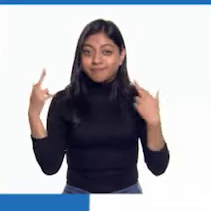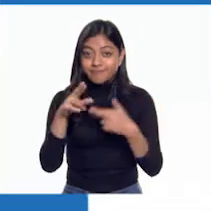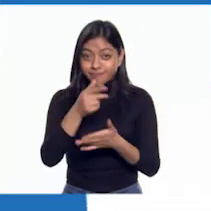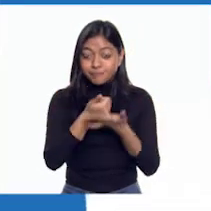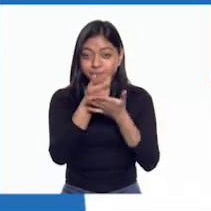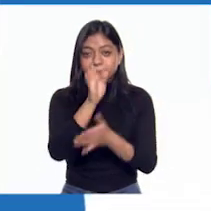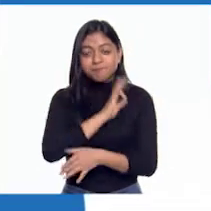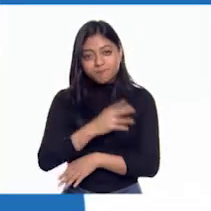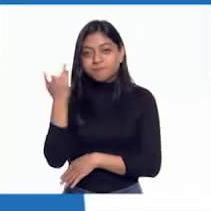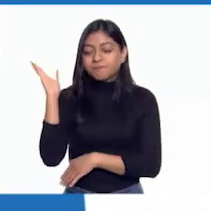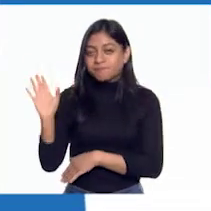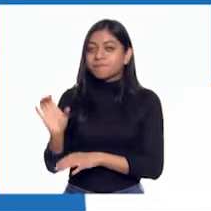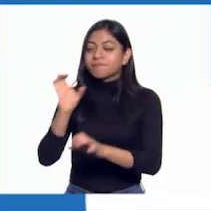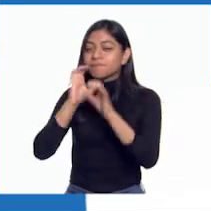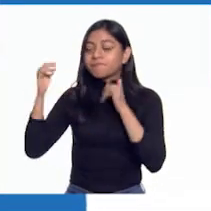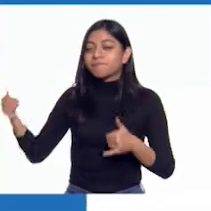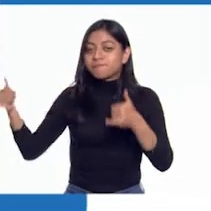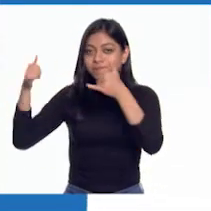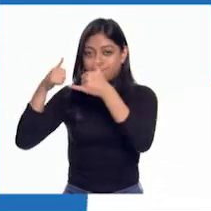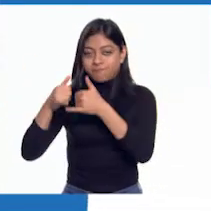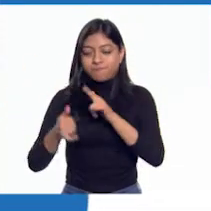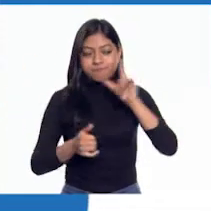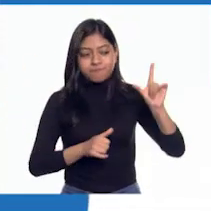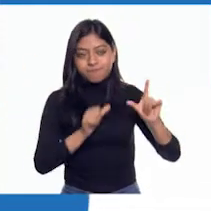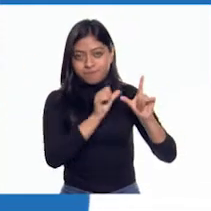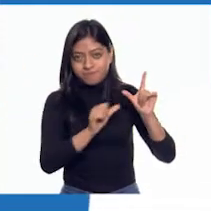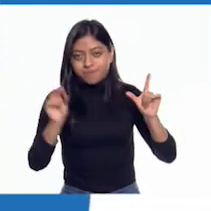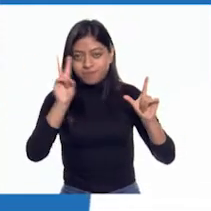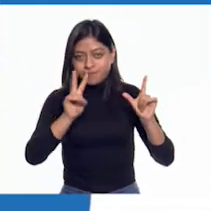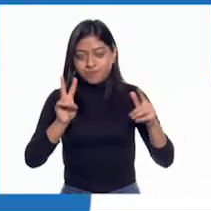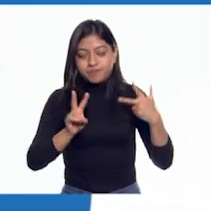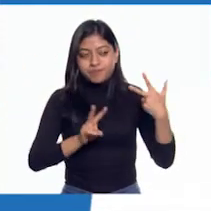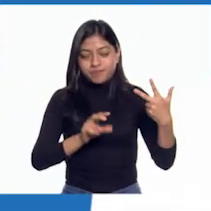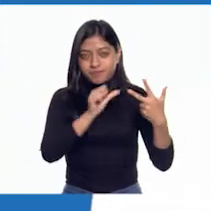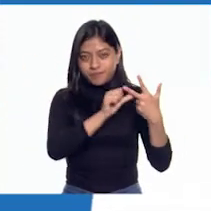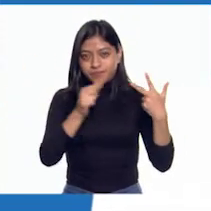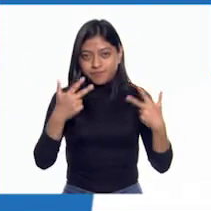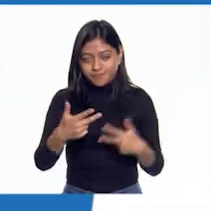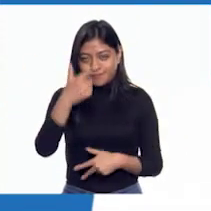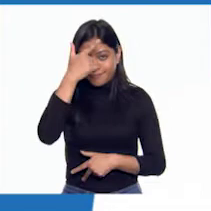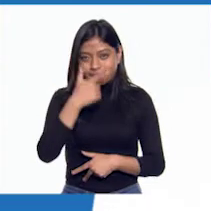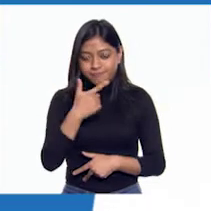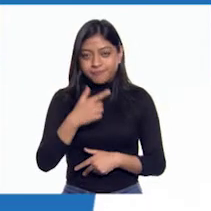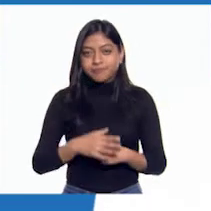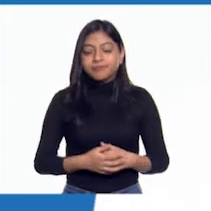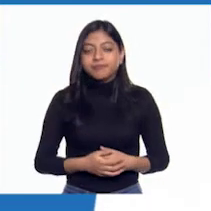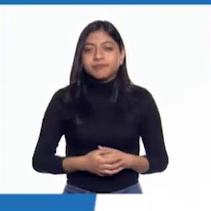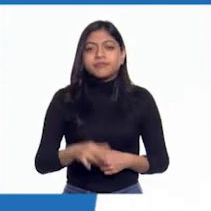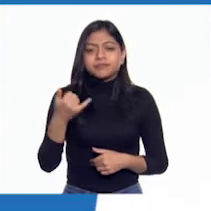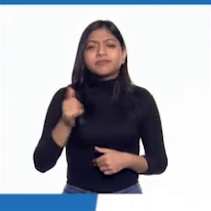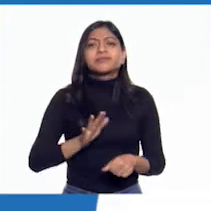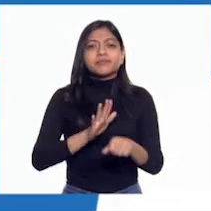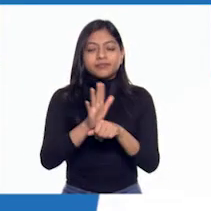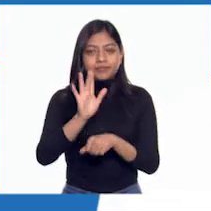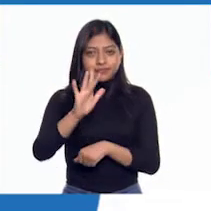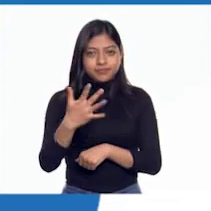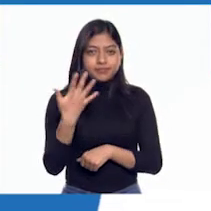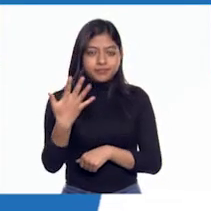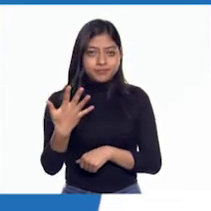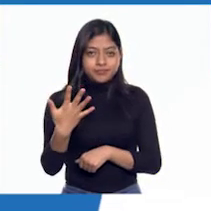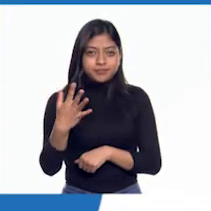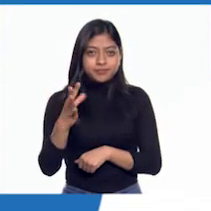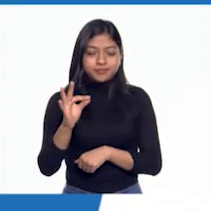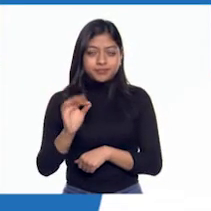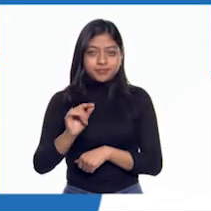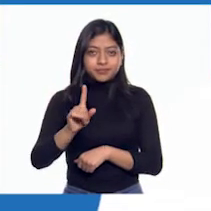pedagógico, comunícate con maestras y maestros de lunes a viernes de 8 a 20 horas al teléfono